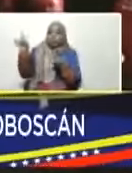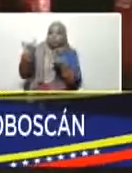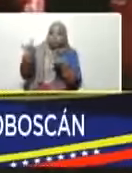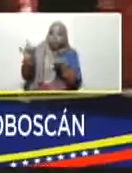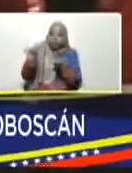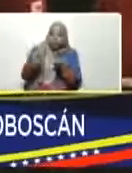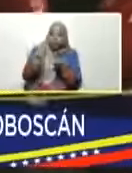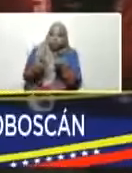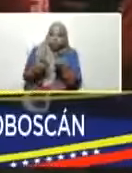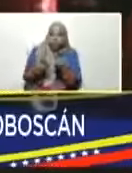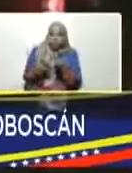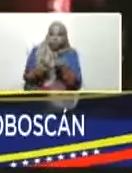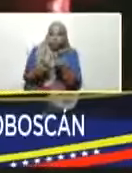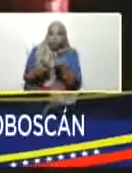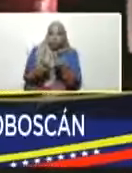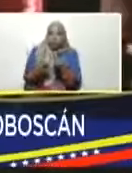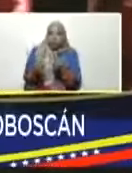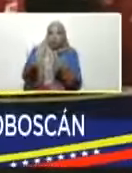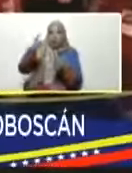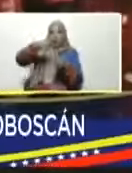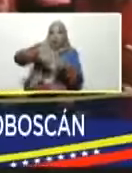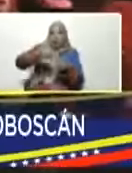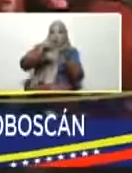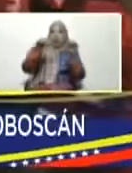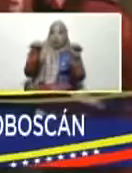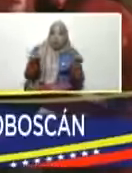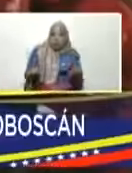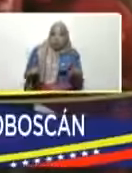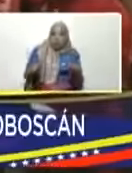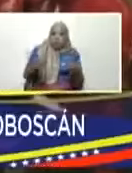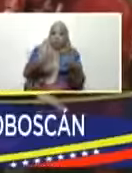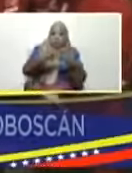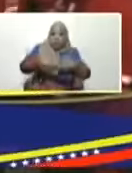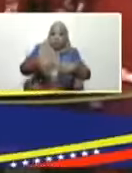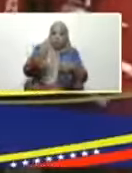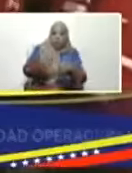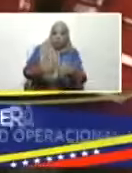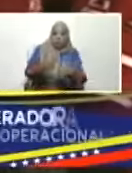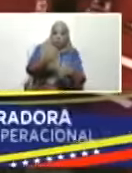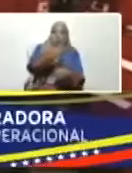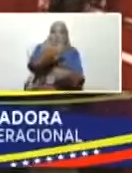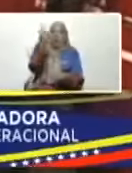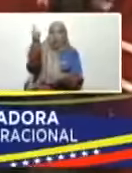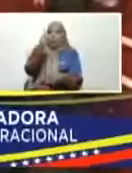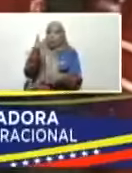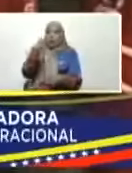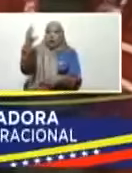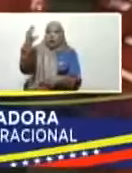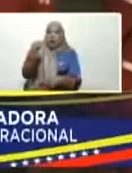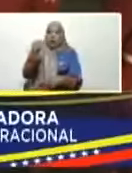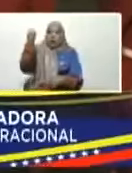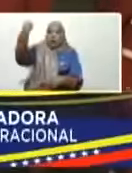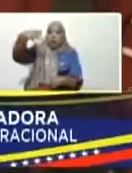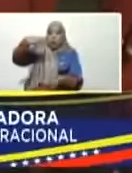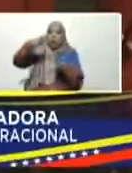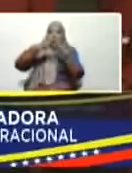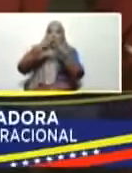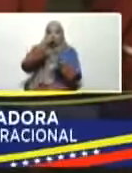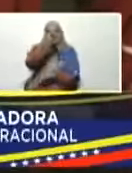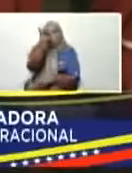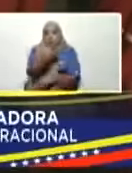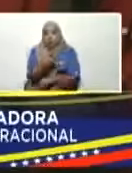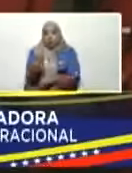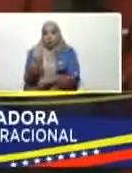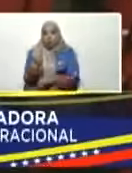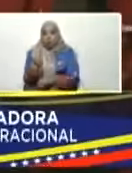bastante, que entran al sistema de electricidad del Zulia para seguir estabilizando. Ha habido una